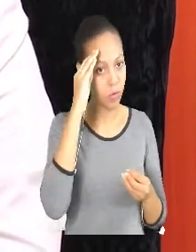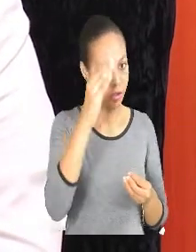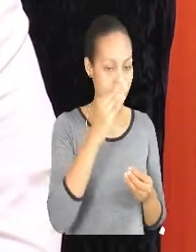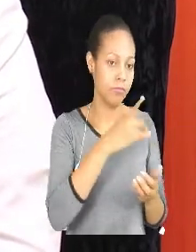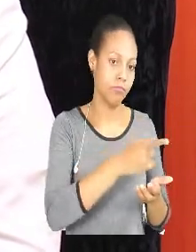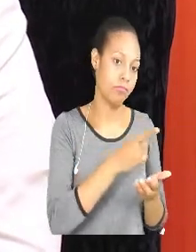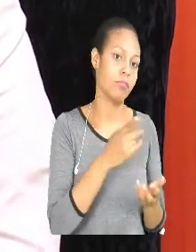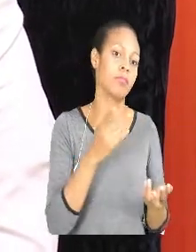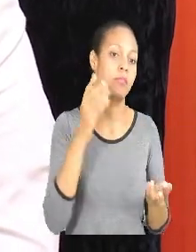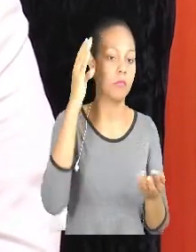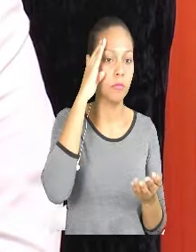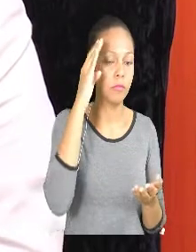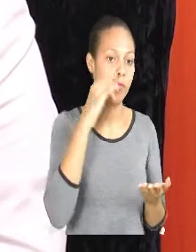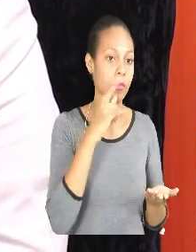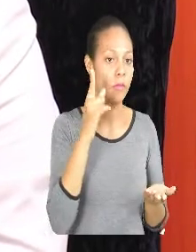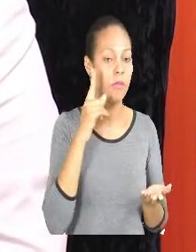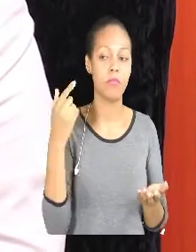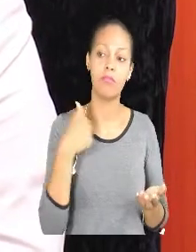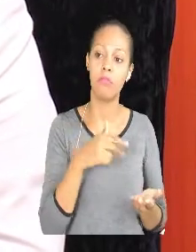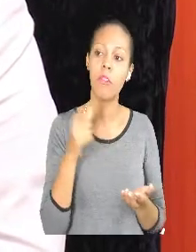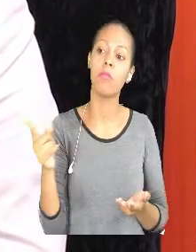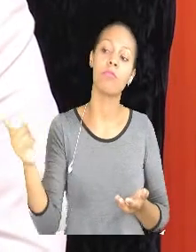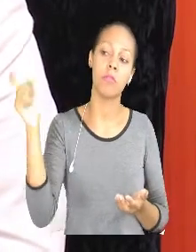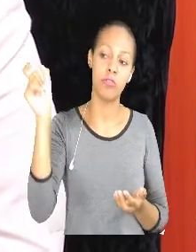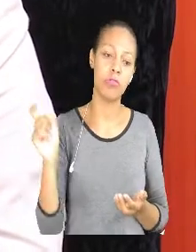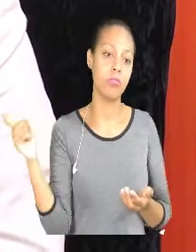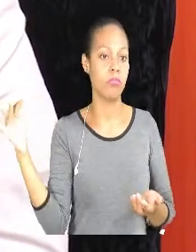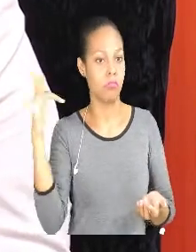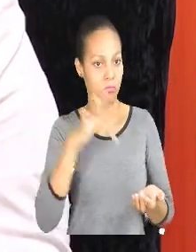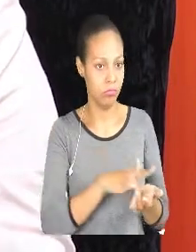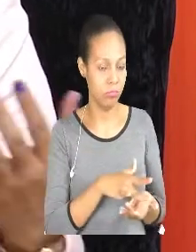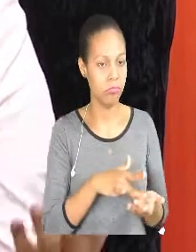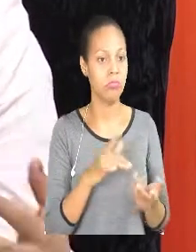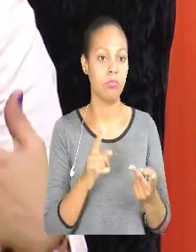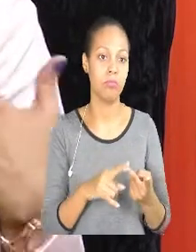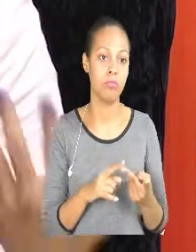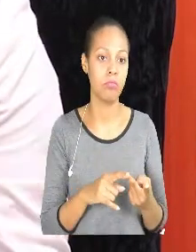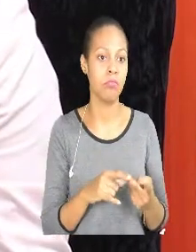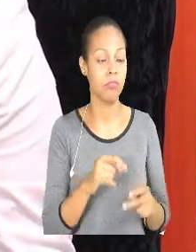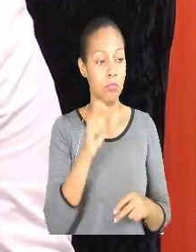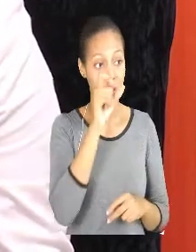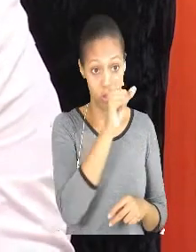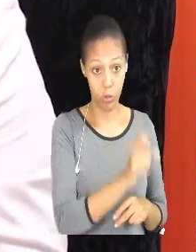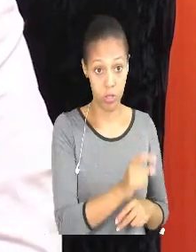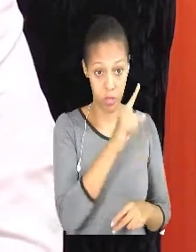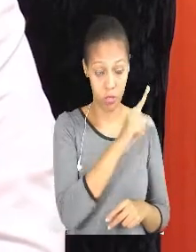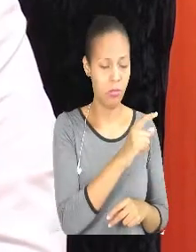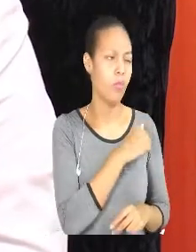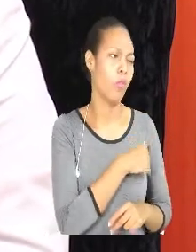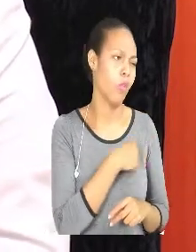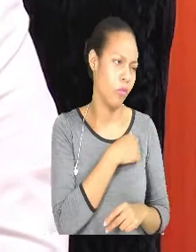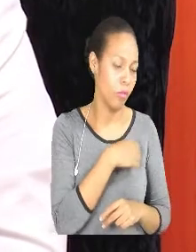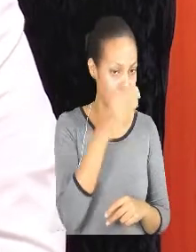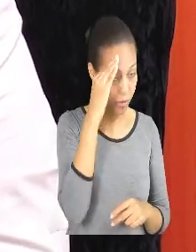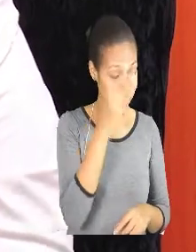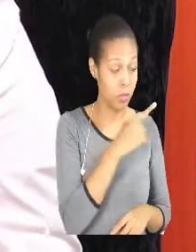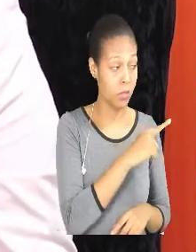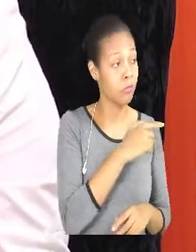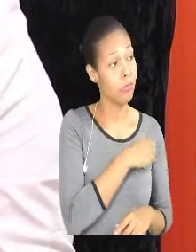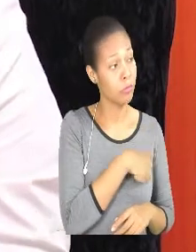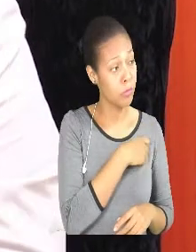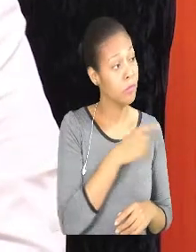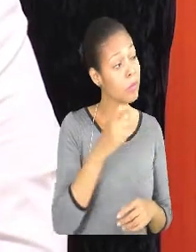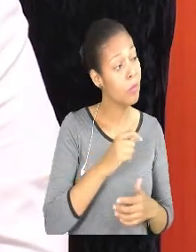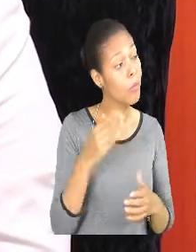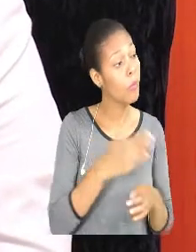En esa inspección de policía los citamos, le decimos al inspector que necesitamos solucionar ese problema, se